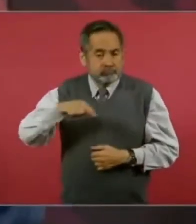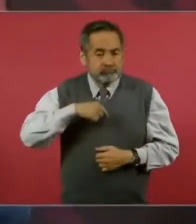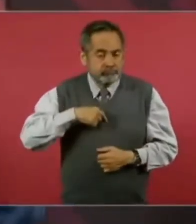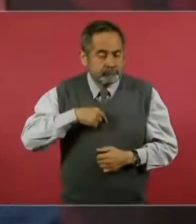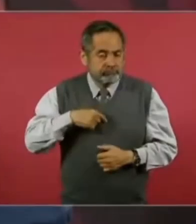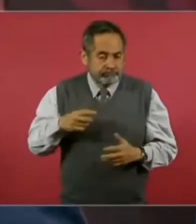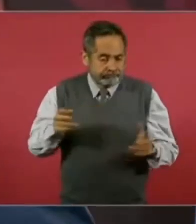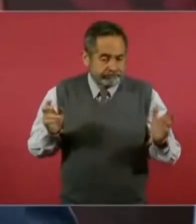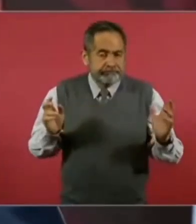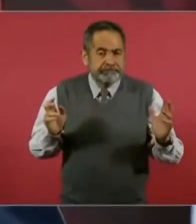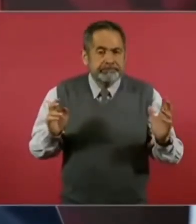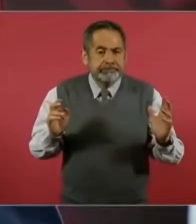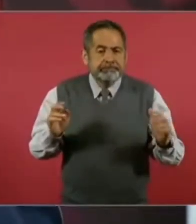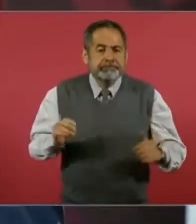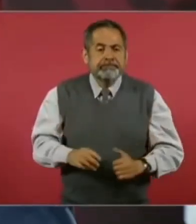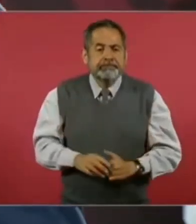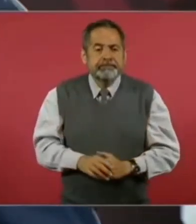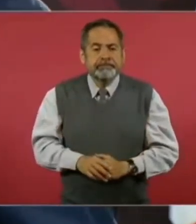porque